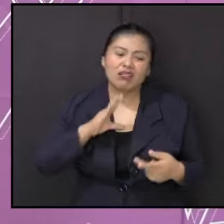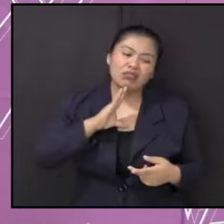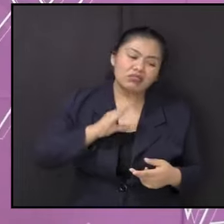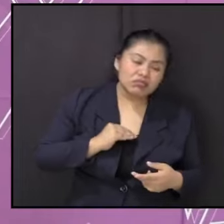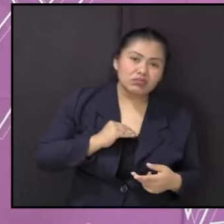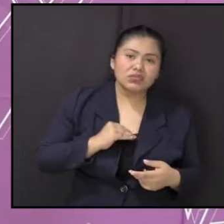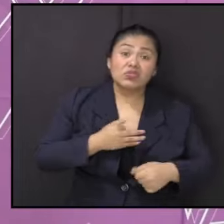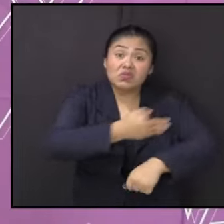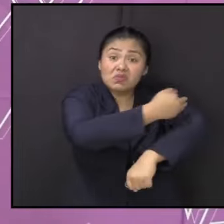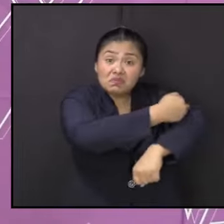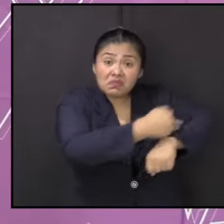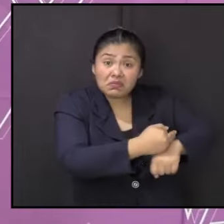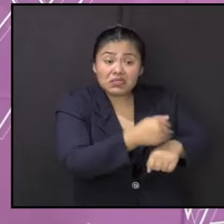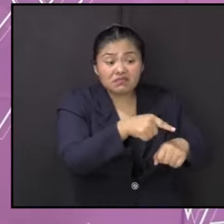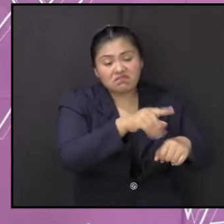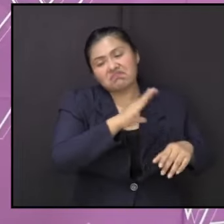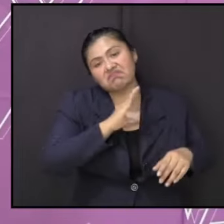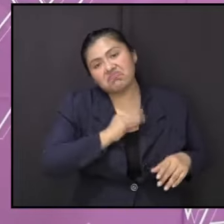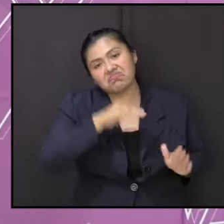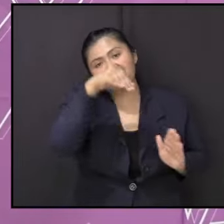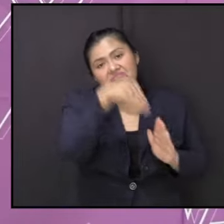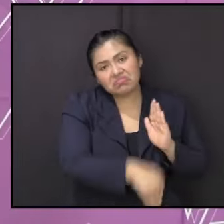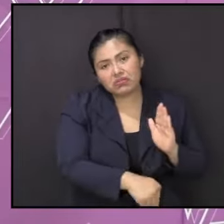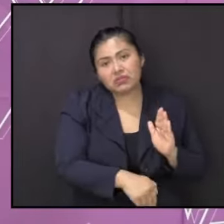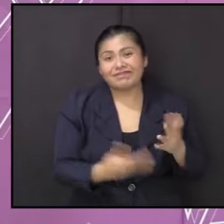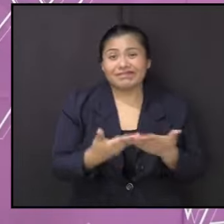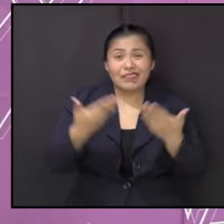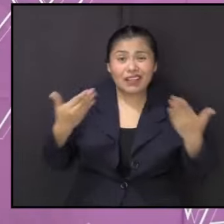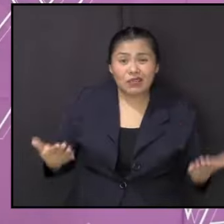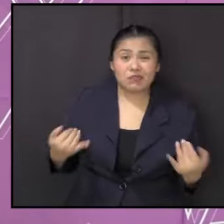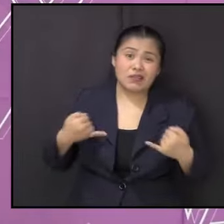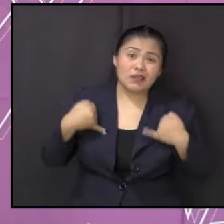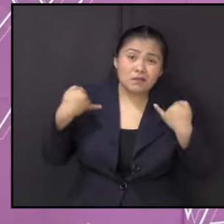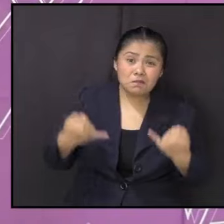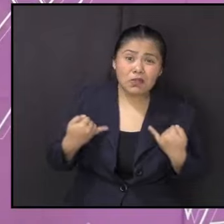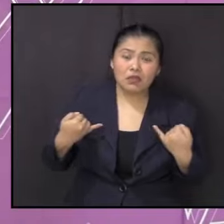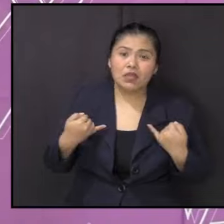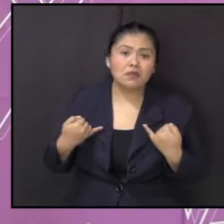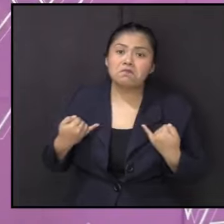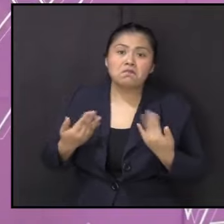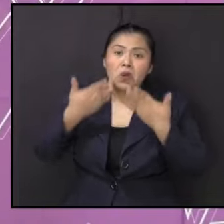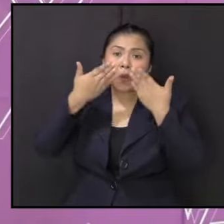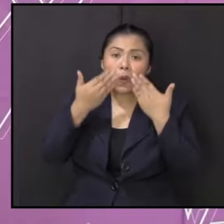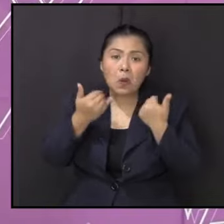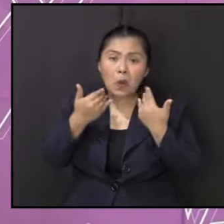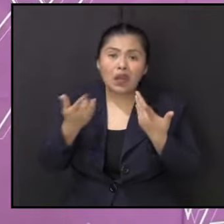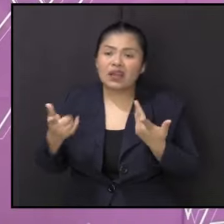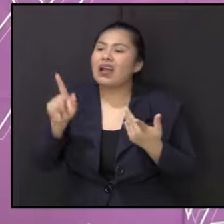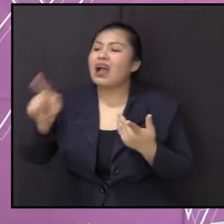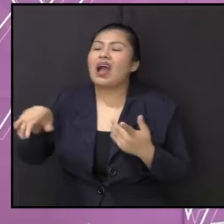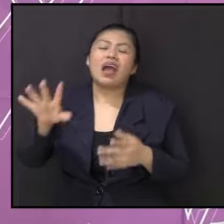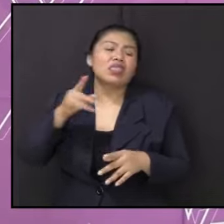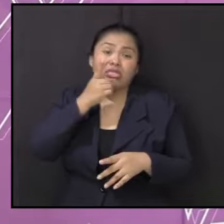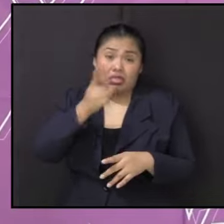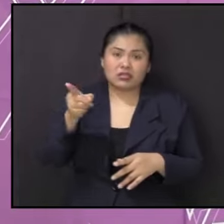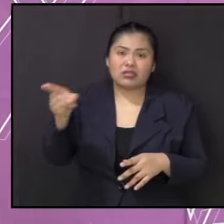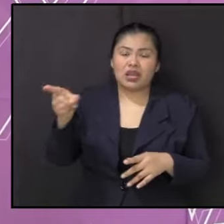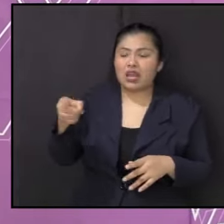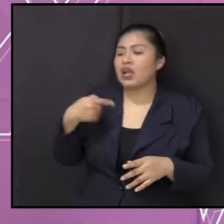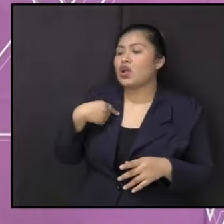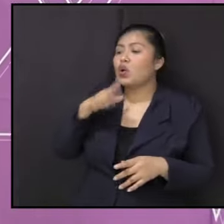familia. Desafortunadamente ahorita a los jóvenes no se les está dando créditos por la juventud, ¿por qué? Porque no tienen historial bancario